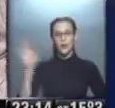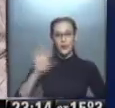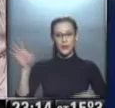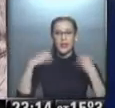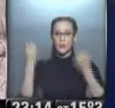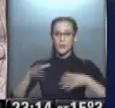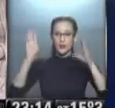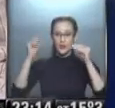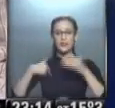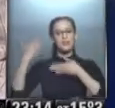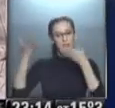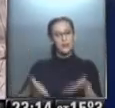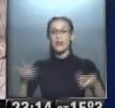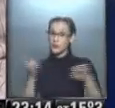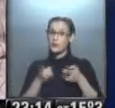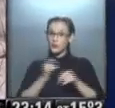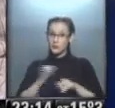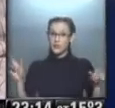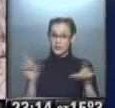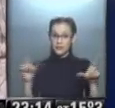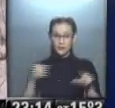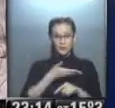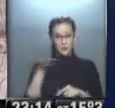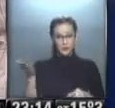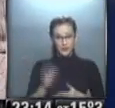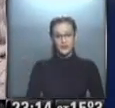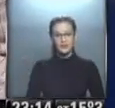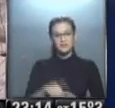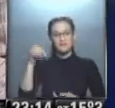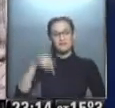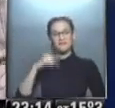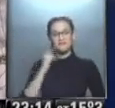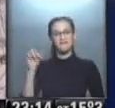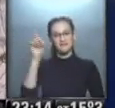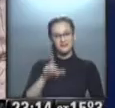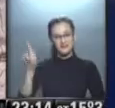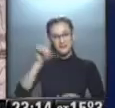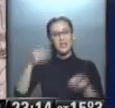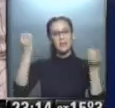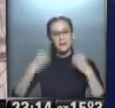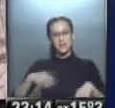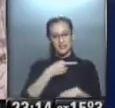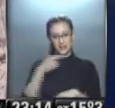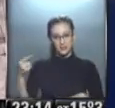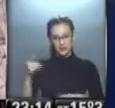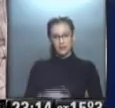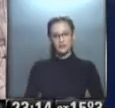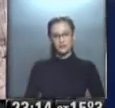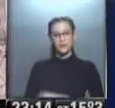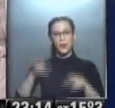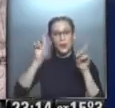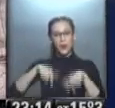Muy buenas noches, bienvenidos. Este es el resumen de noticias de la televisión pública. Lunes comienza la semana.